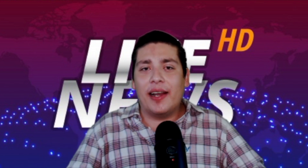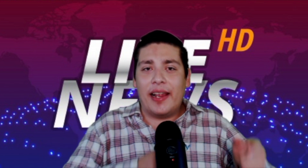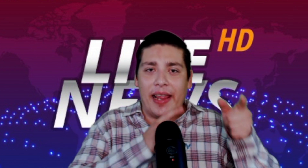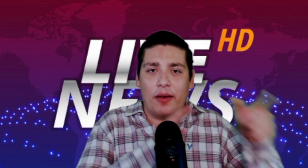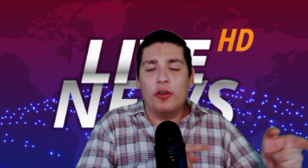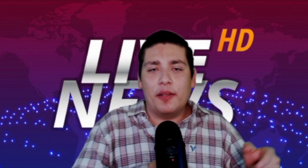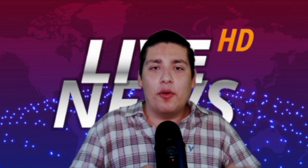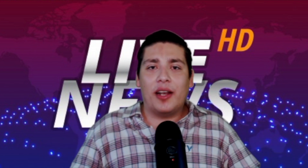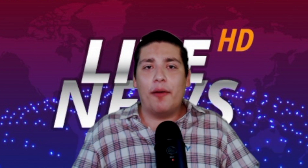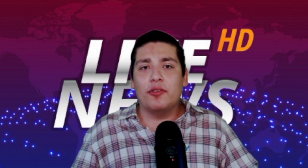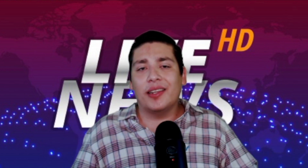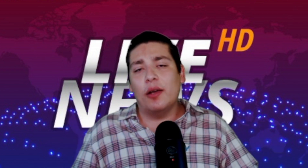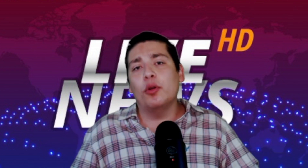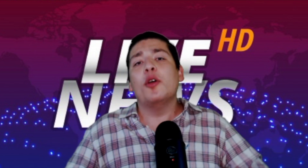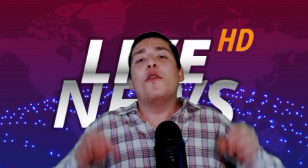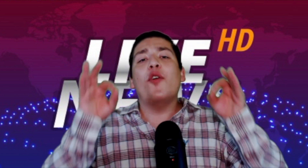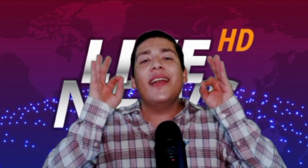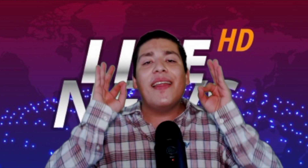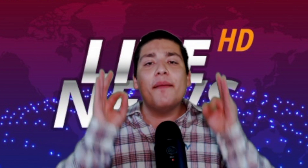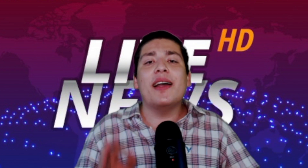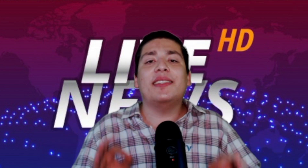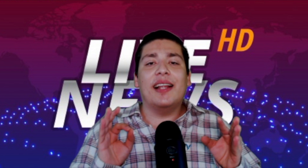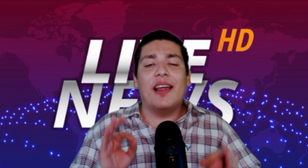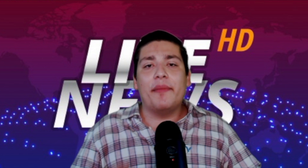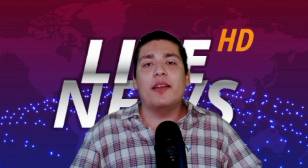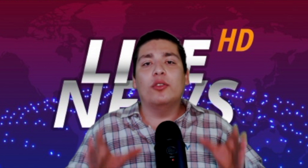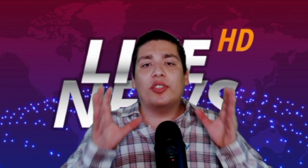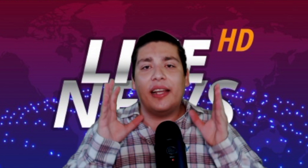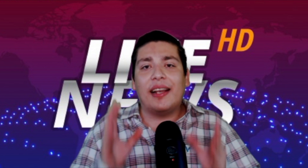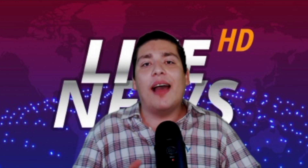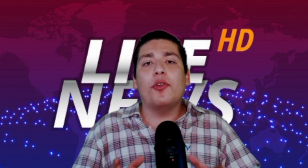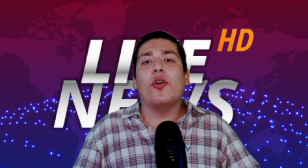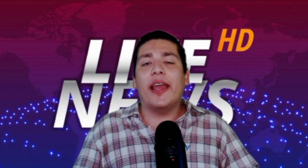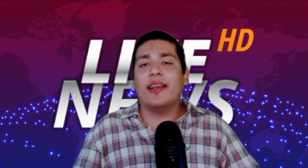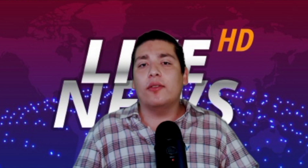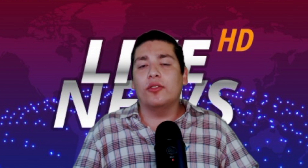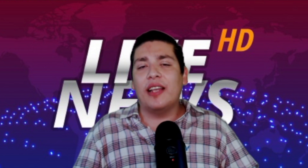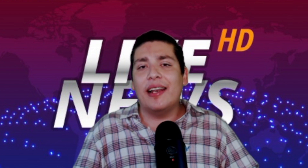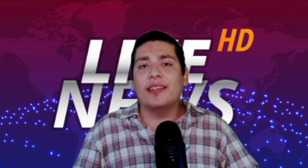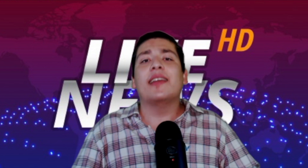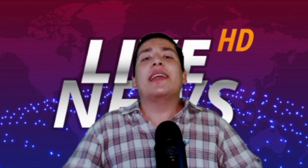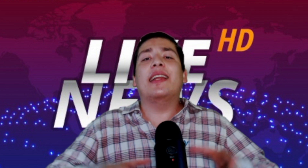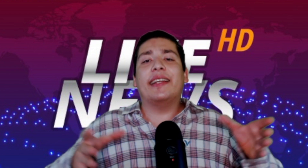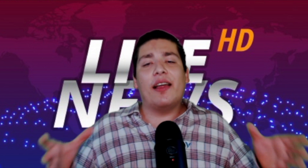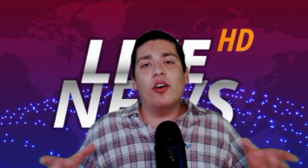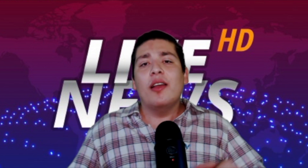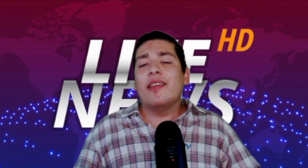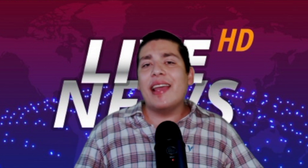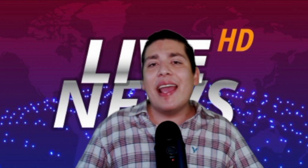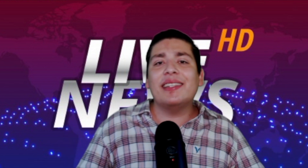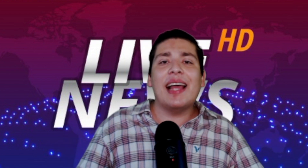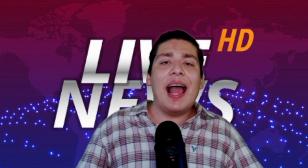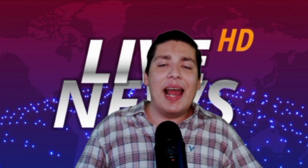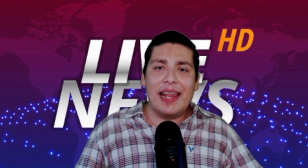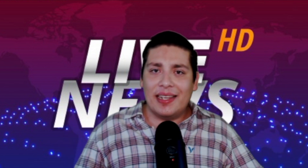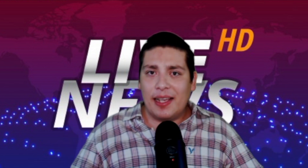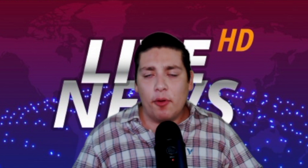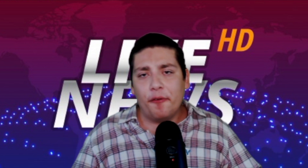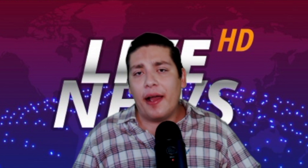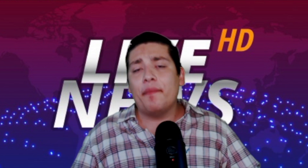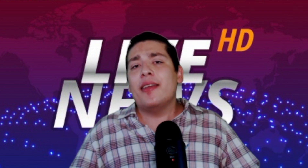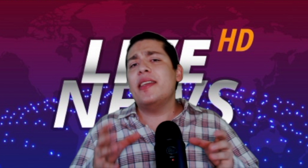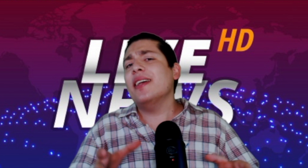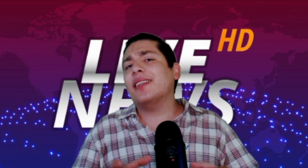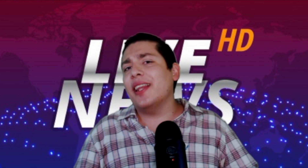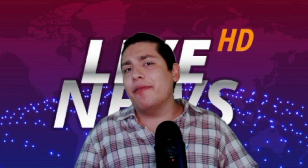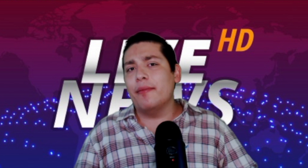de ponerle el último clavo en su ataúd fue nada más y nada menos que Claudio X González, el creador de esta alianza